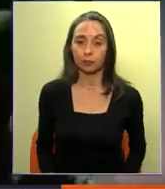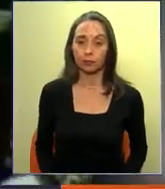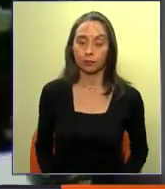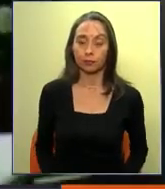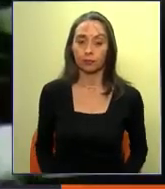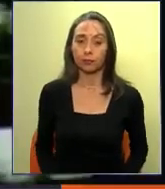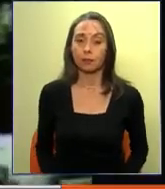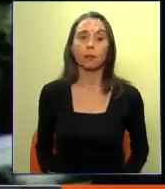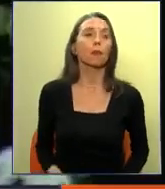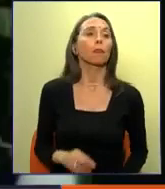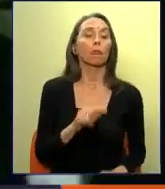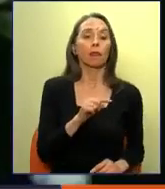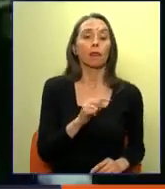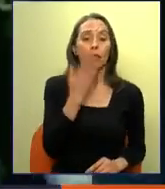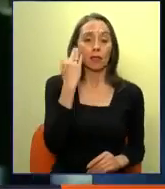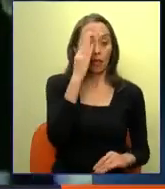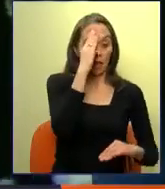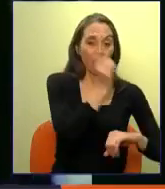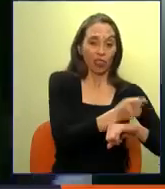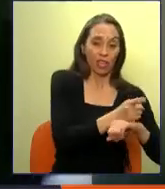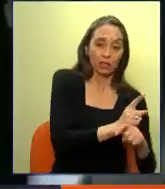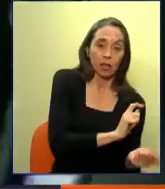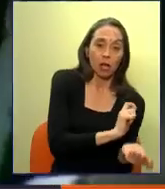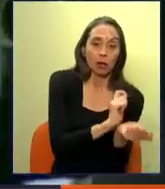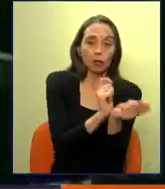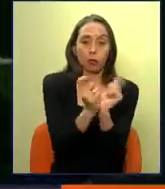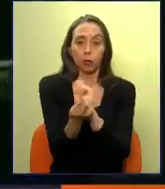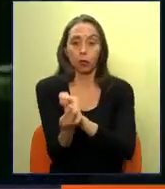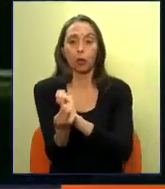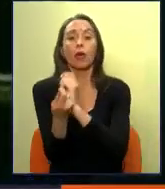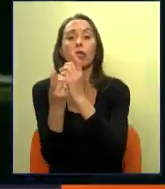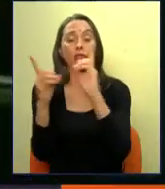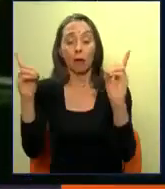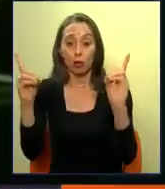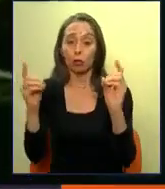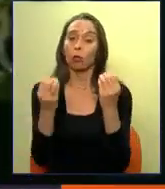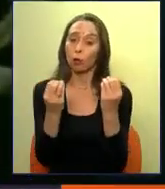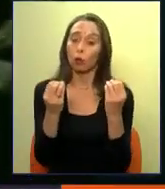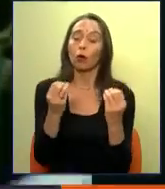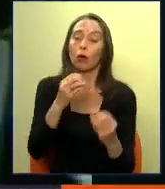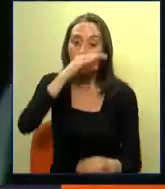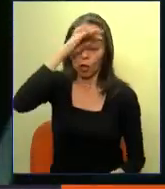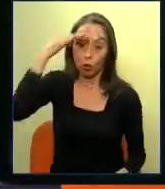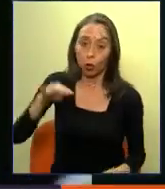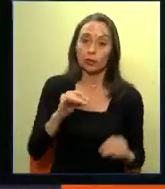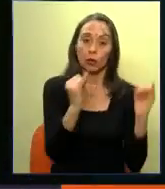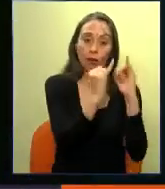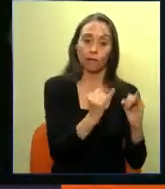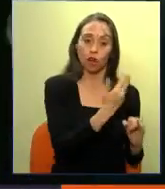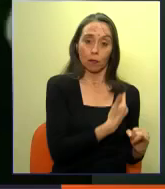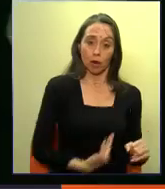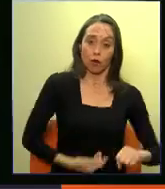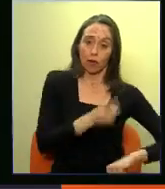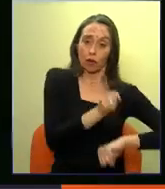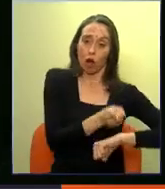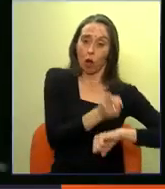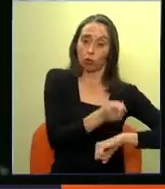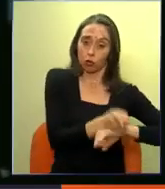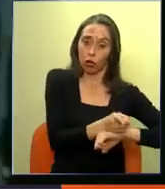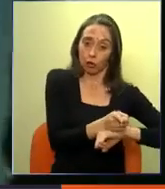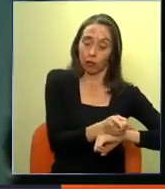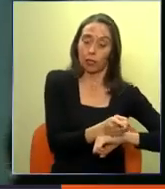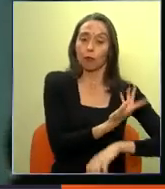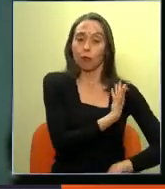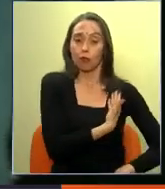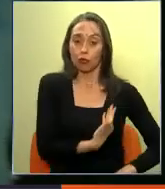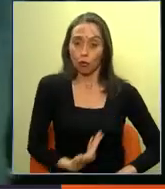En una transición que creo que tiene un gran mérito. O sea, cuesta mucho salir de un régimen autoritario a un